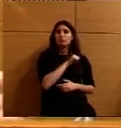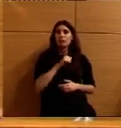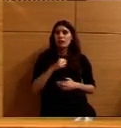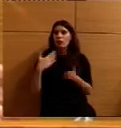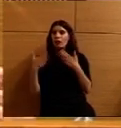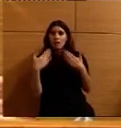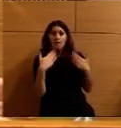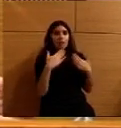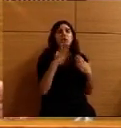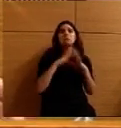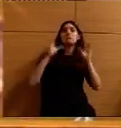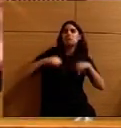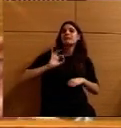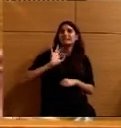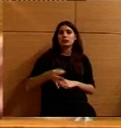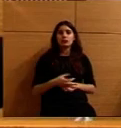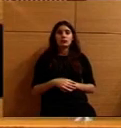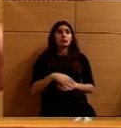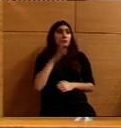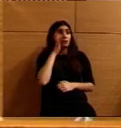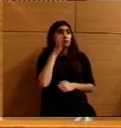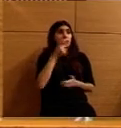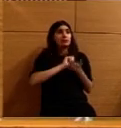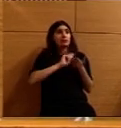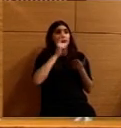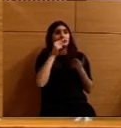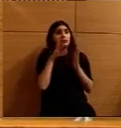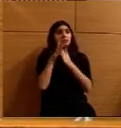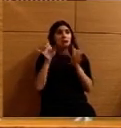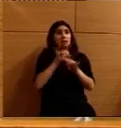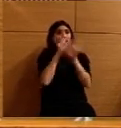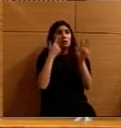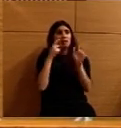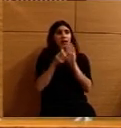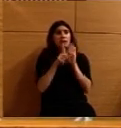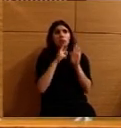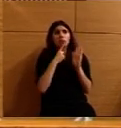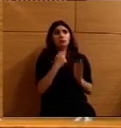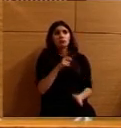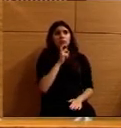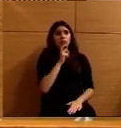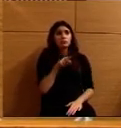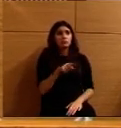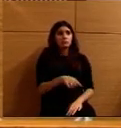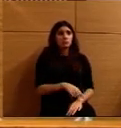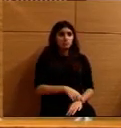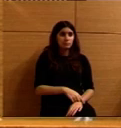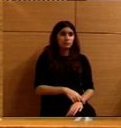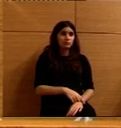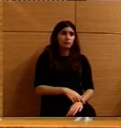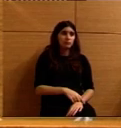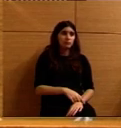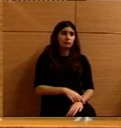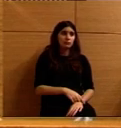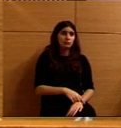que pues lo haríamos así, pero de todas maneras el secretario nos aclara cómo está la legislación, si quiere saberlo, señora Atsuara,